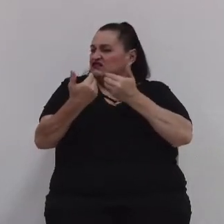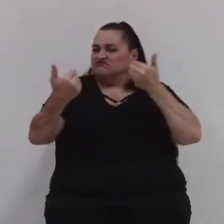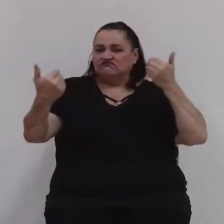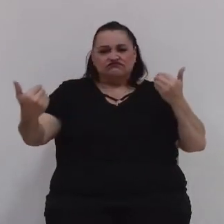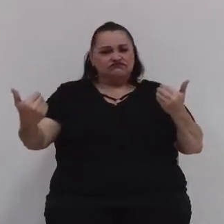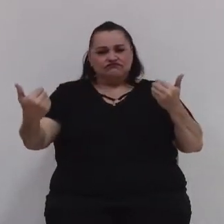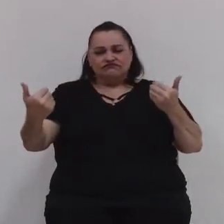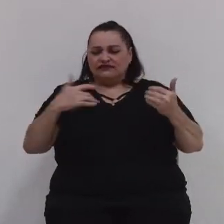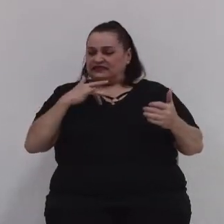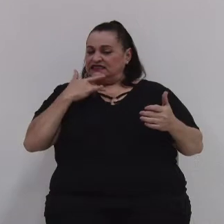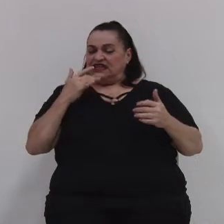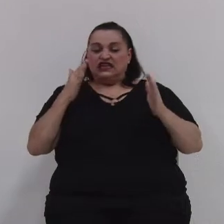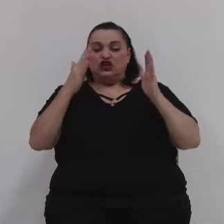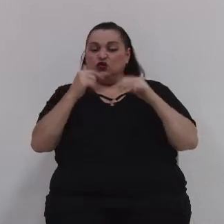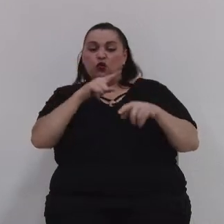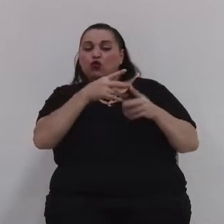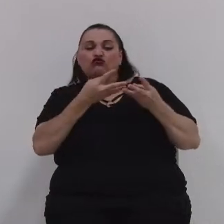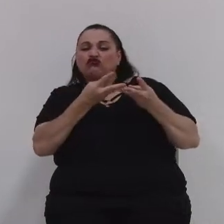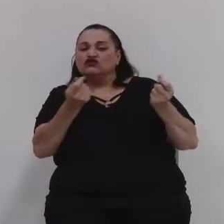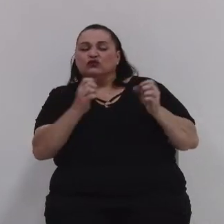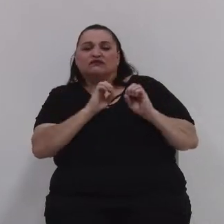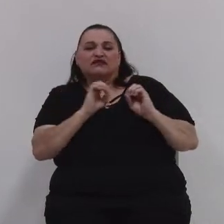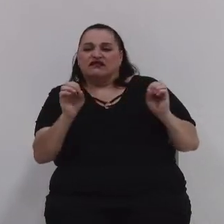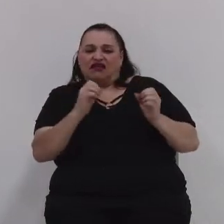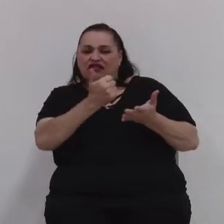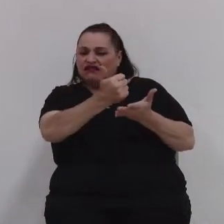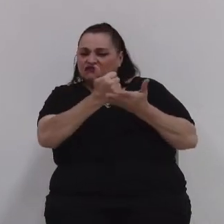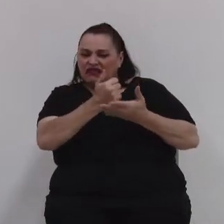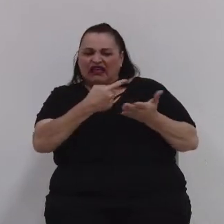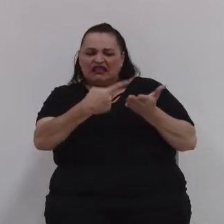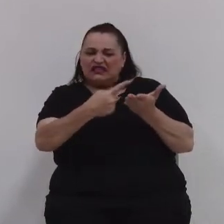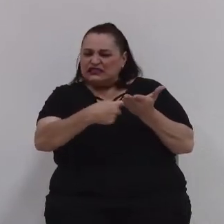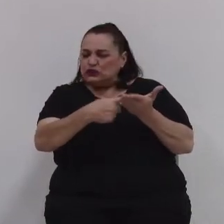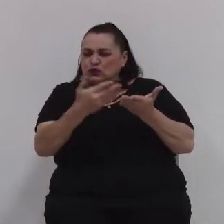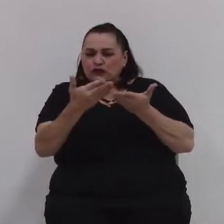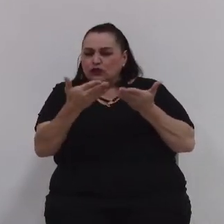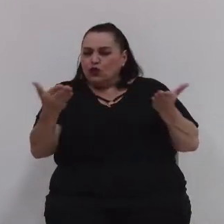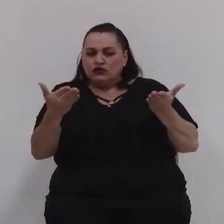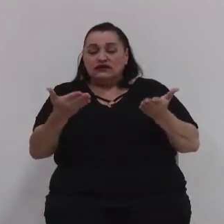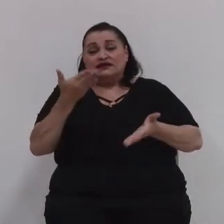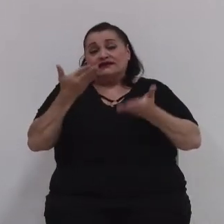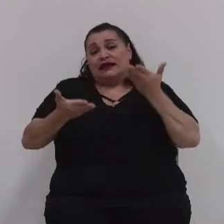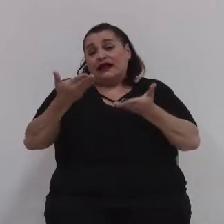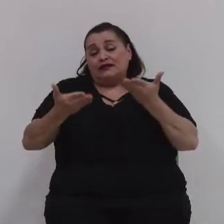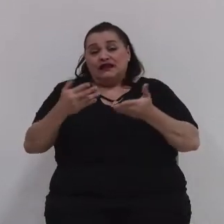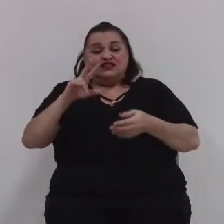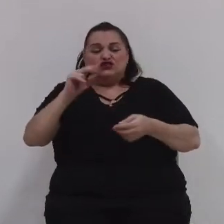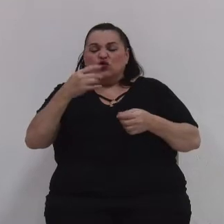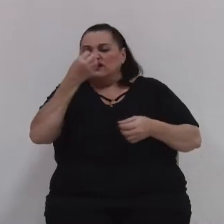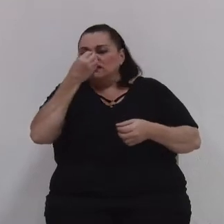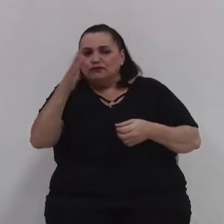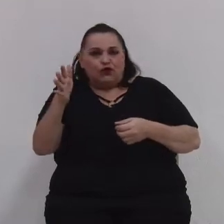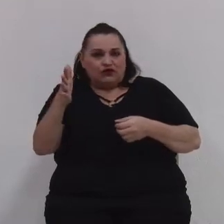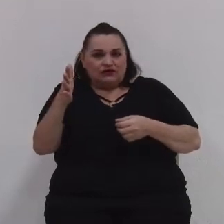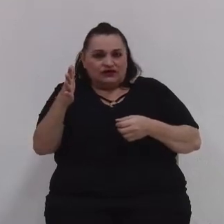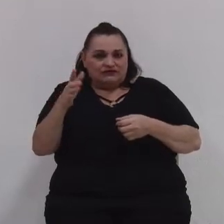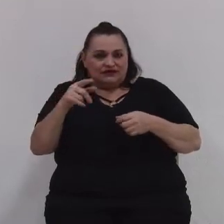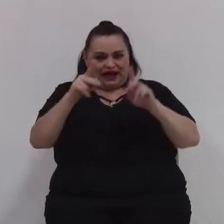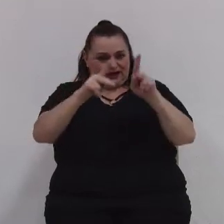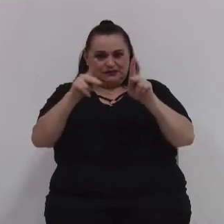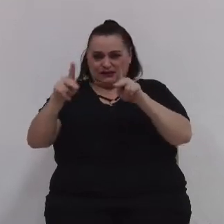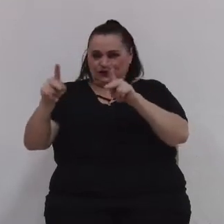siente que no le resuelven y que están discutiendo cosas que que tal vez ni le importan al